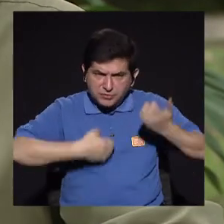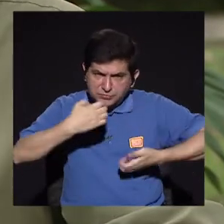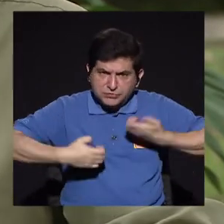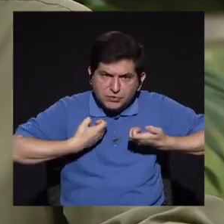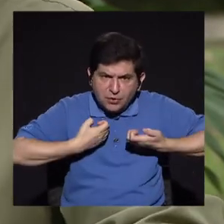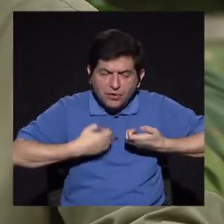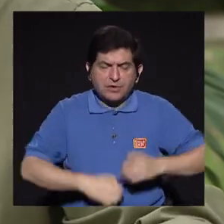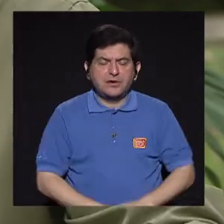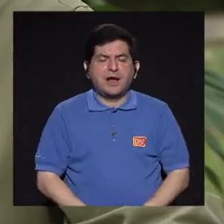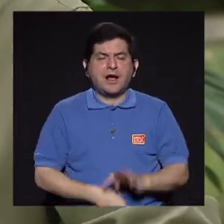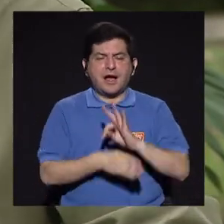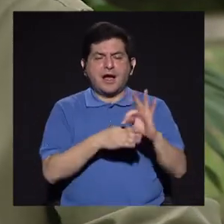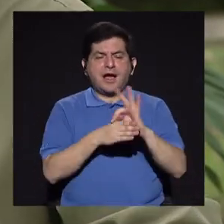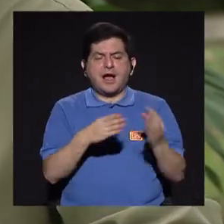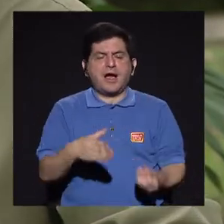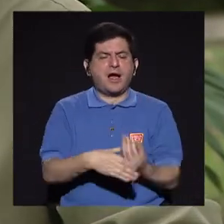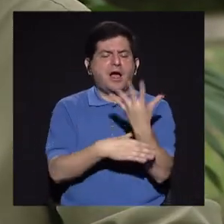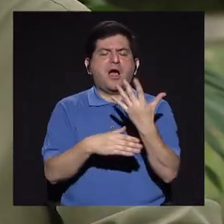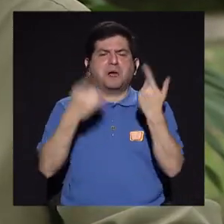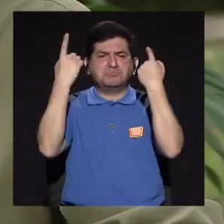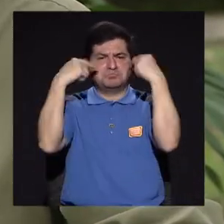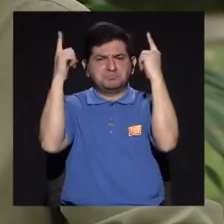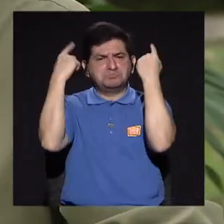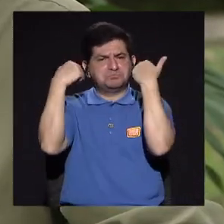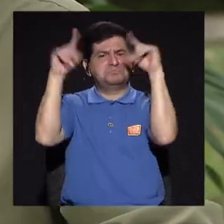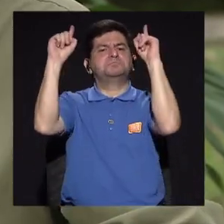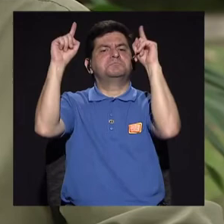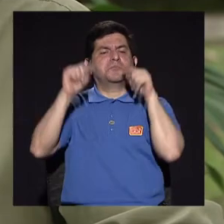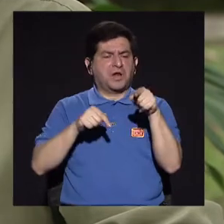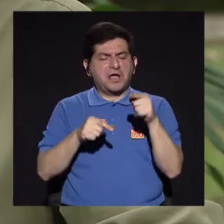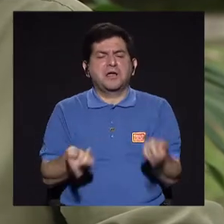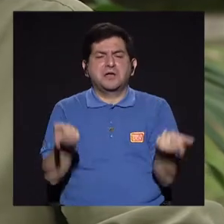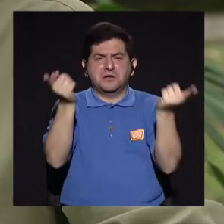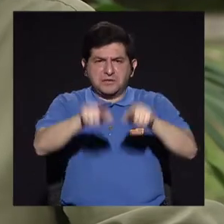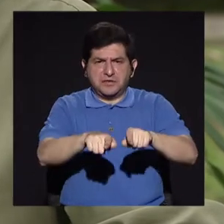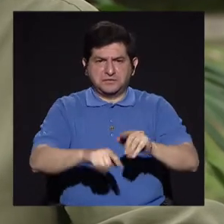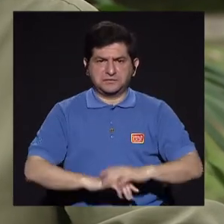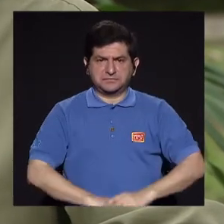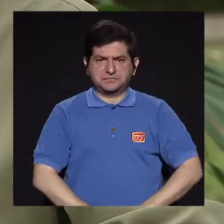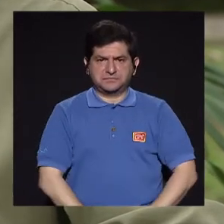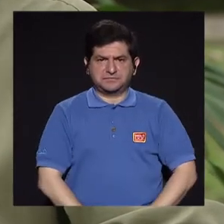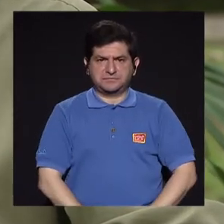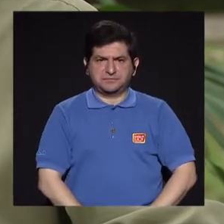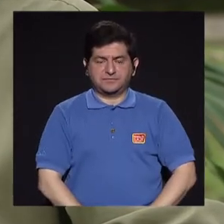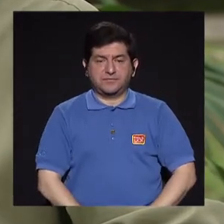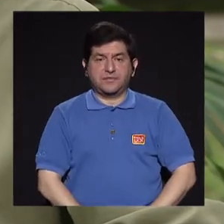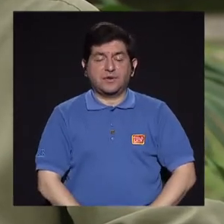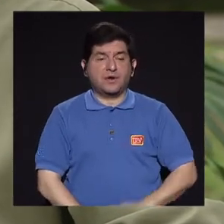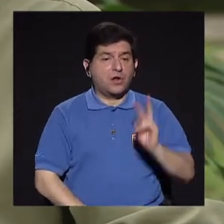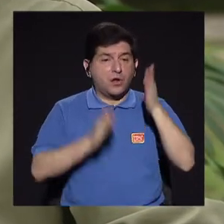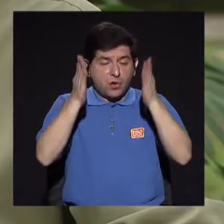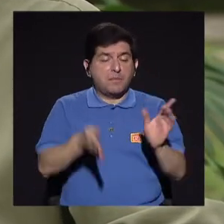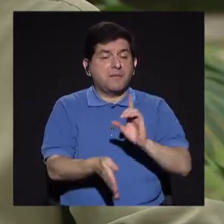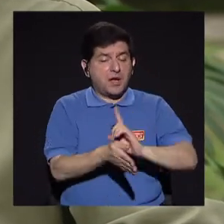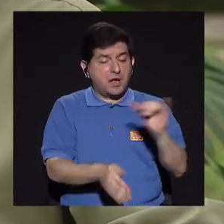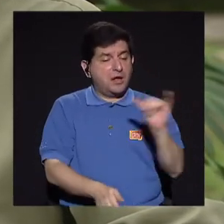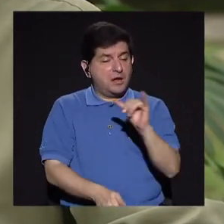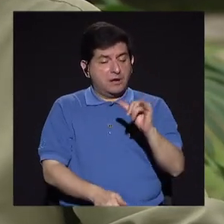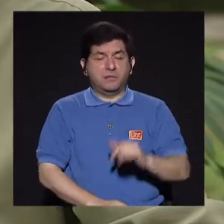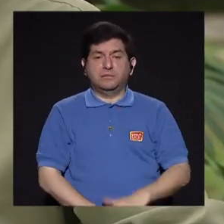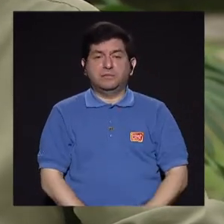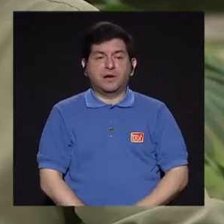emocionales, pues la terapia floral suele ser muy efectiva en este tipo de casos. Y los colegas, por ejemplo, médicos,